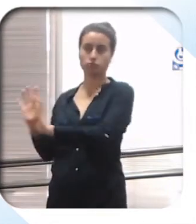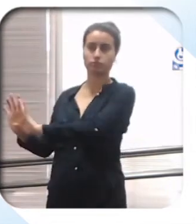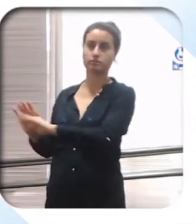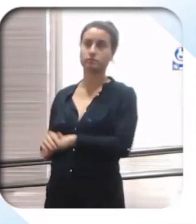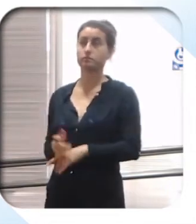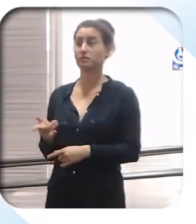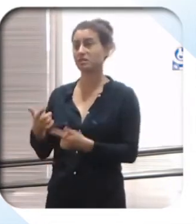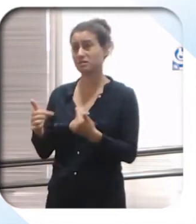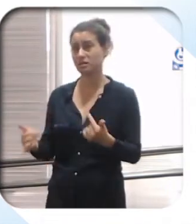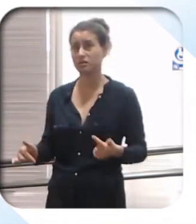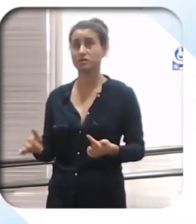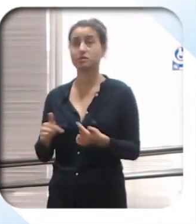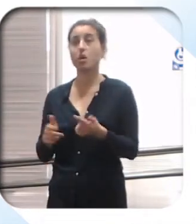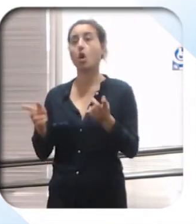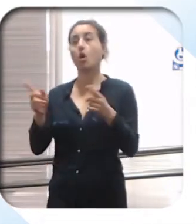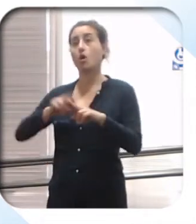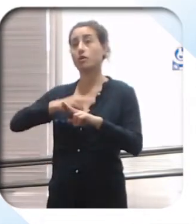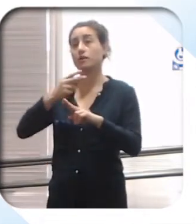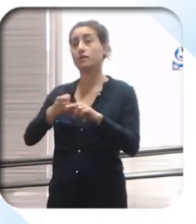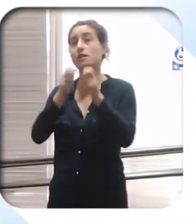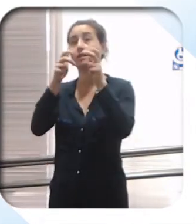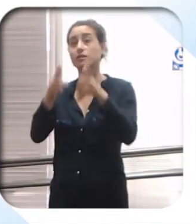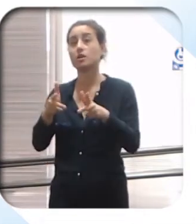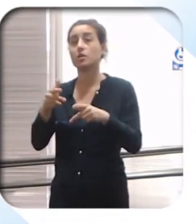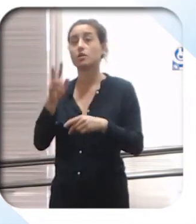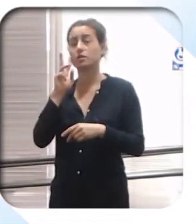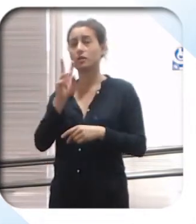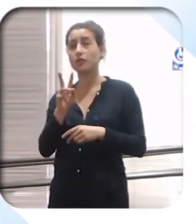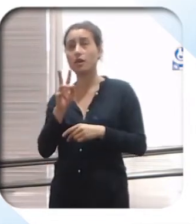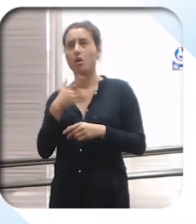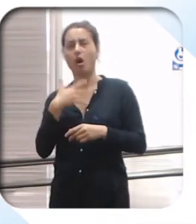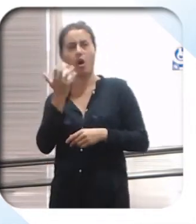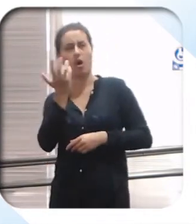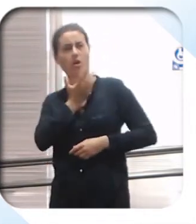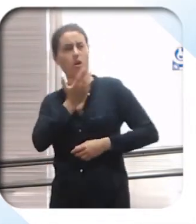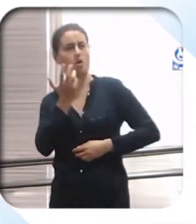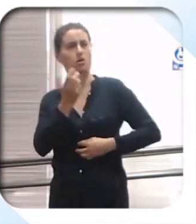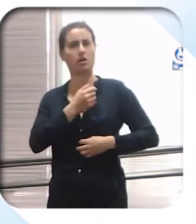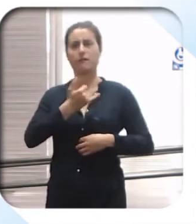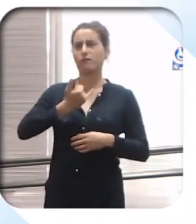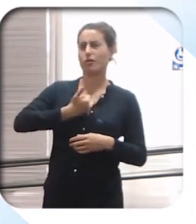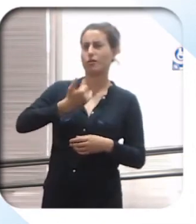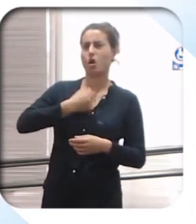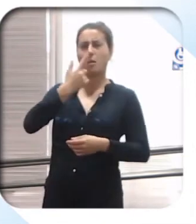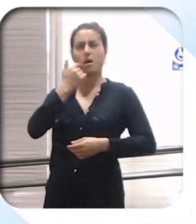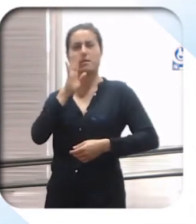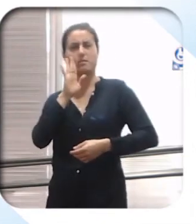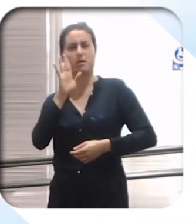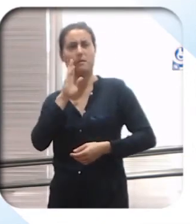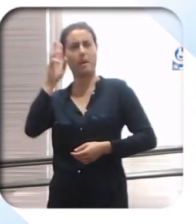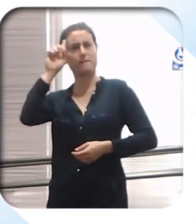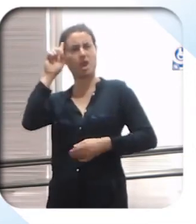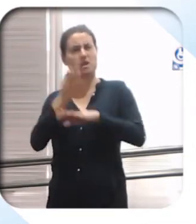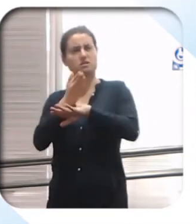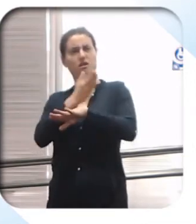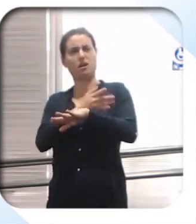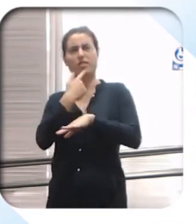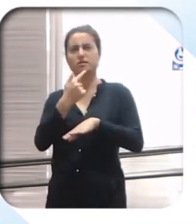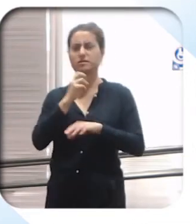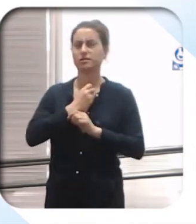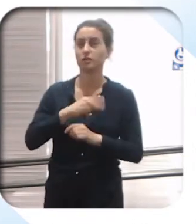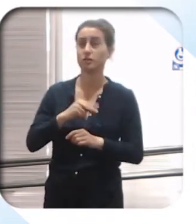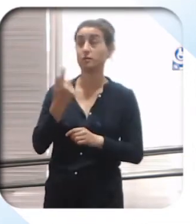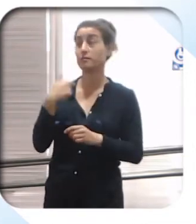estas cosas, vuelvo a decir, cuando las vemos de este lado decimos, ¡ay, qué horrible! ¿Cómo esos padres no reflexionan? Claro, pero